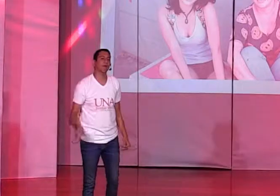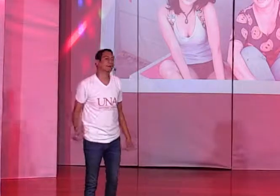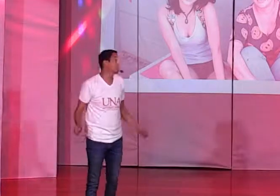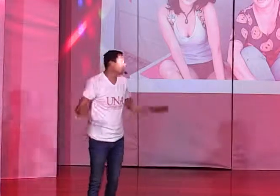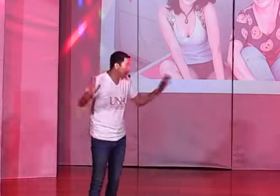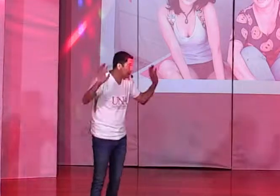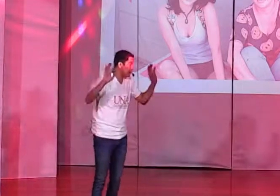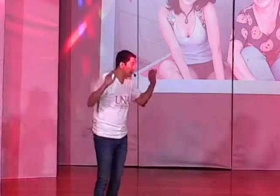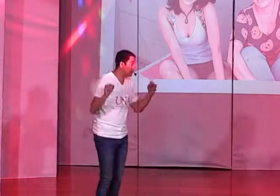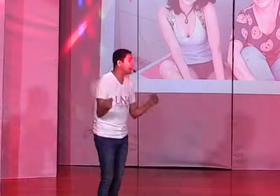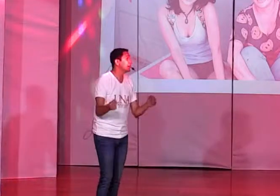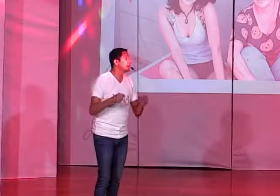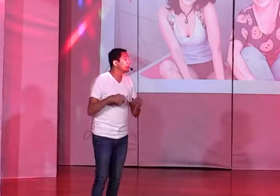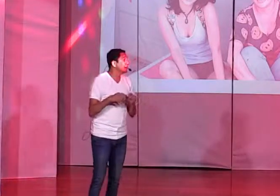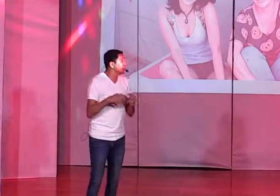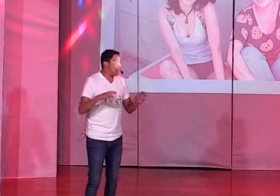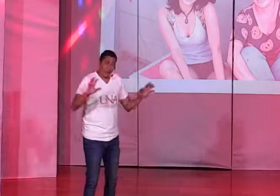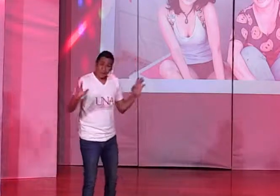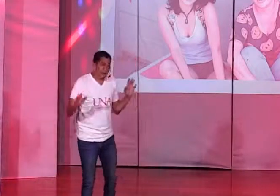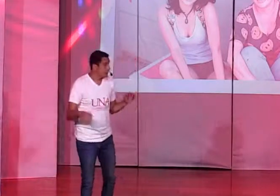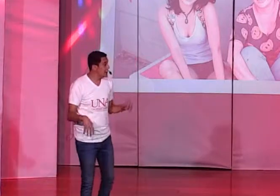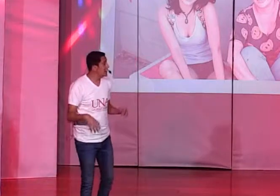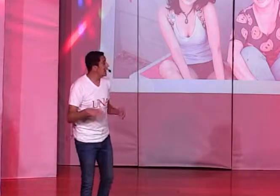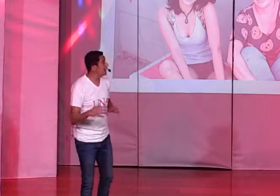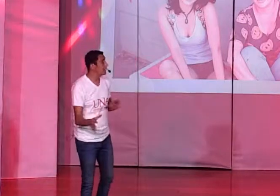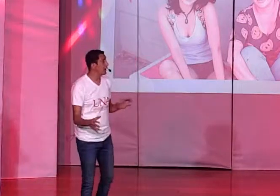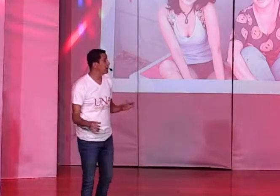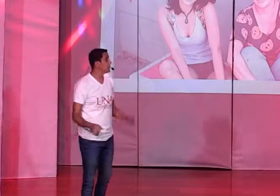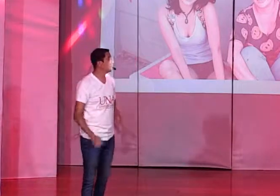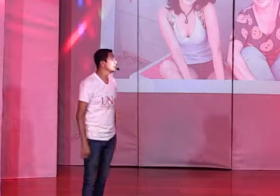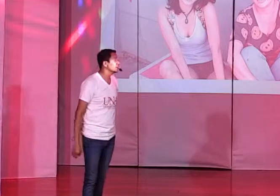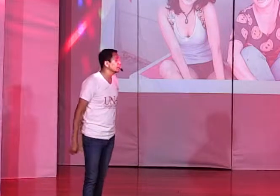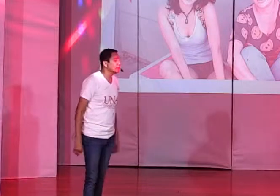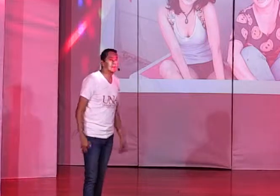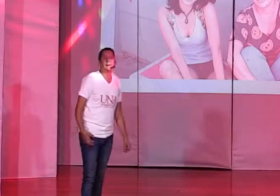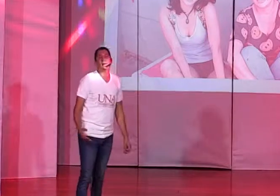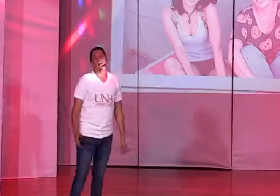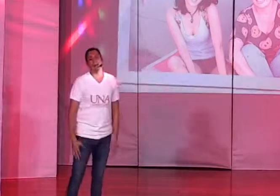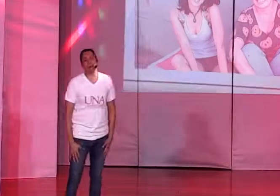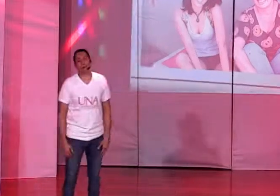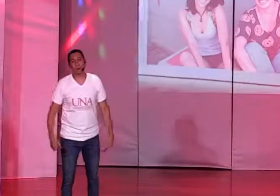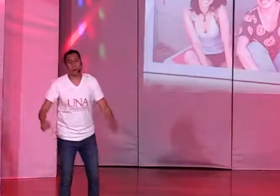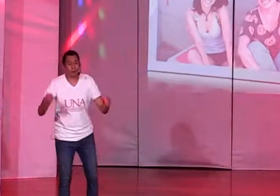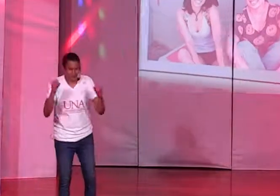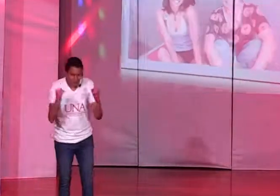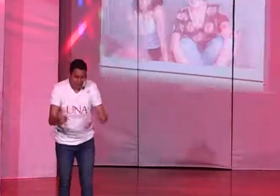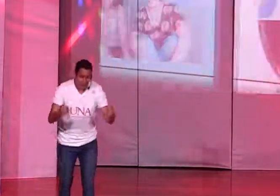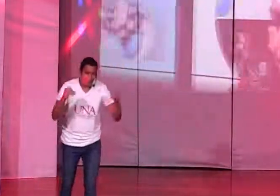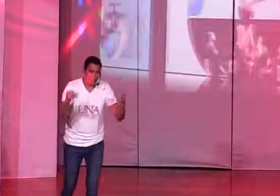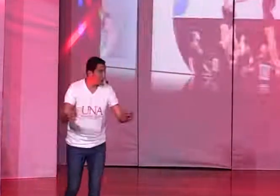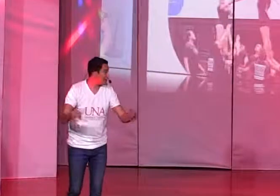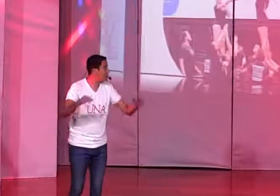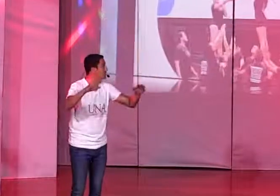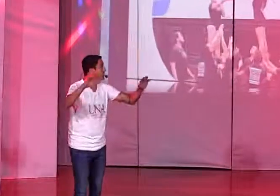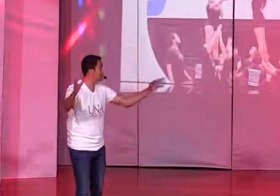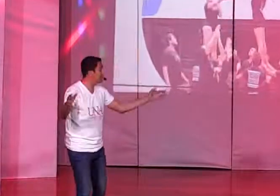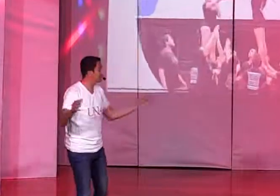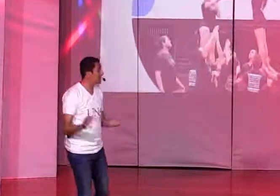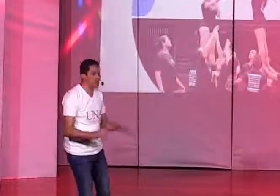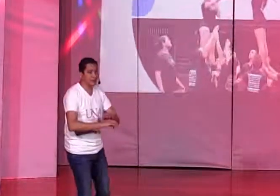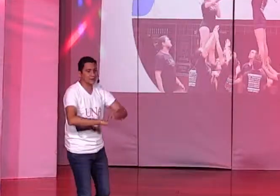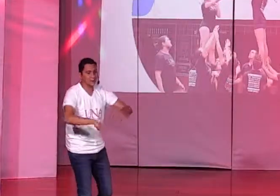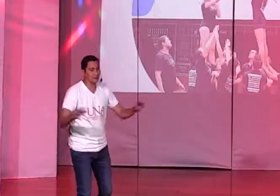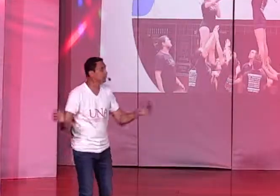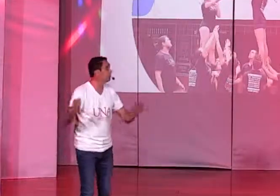ustedes puedan ponerse de pie. Desde su casa, que hagan las ahí, actividades, a ¿verdad? Y que jugar. inviten a la familia y todo. Claro, que jueguen con el papá, con la mamá, con los